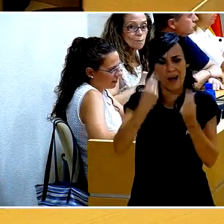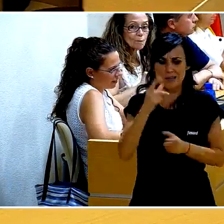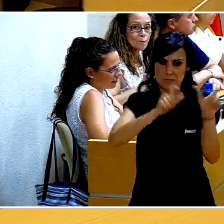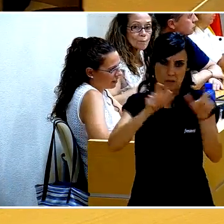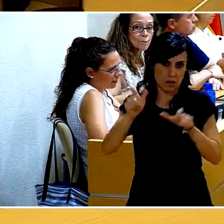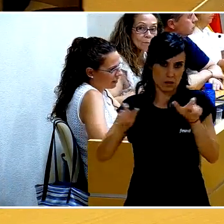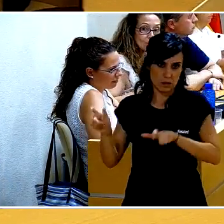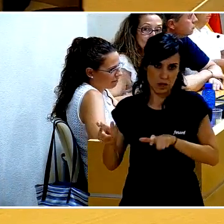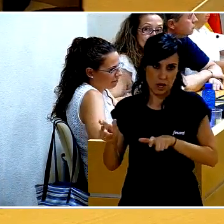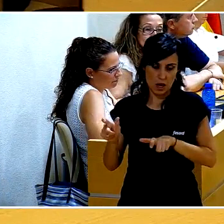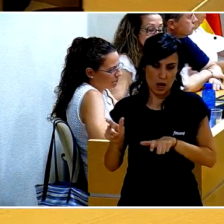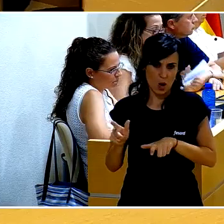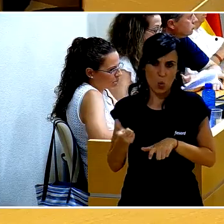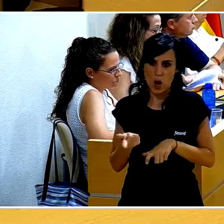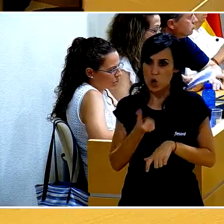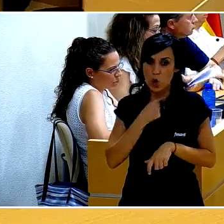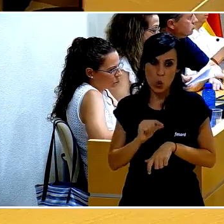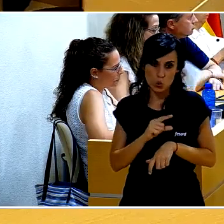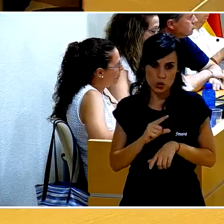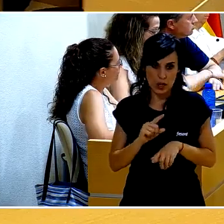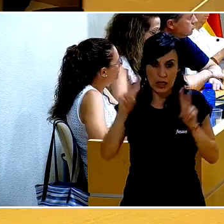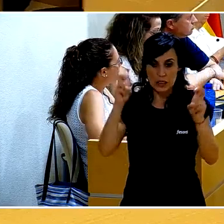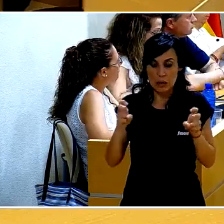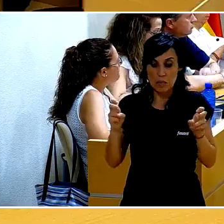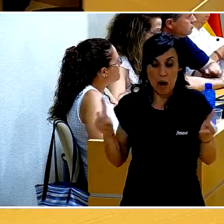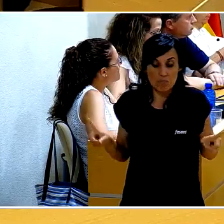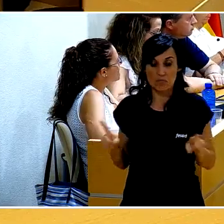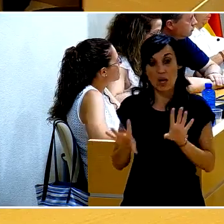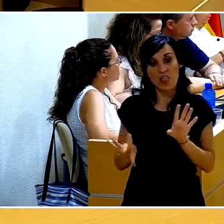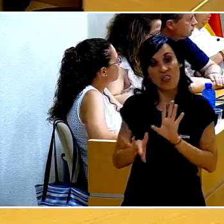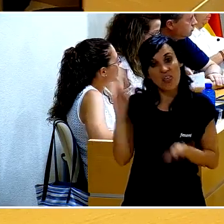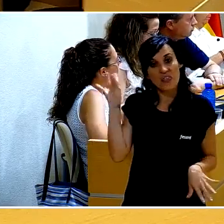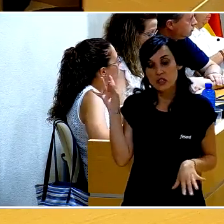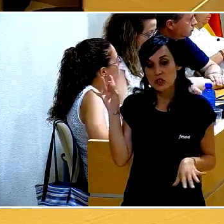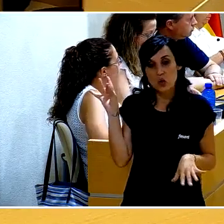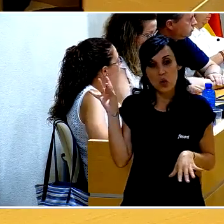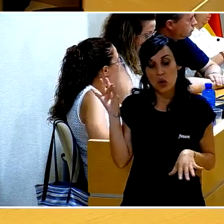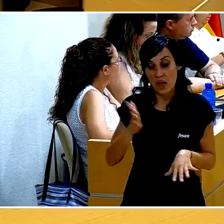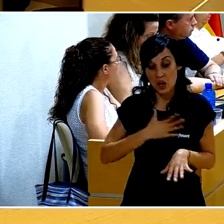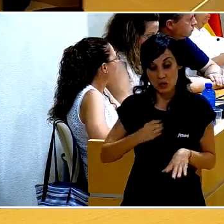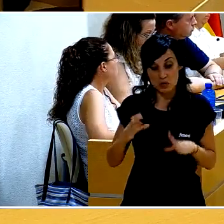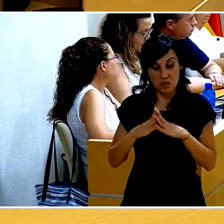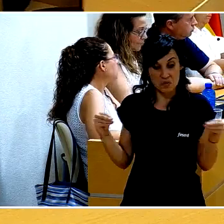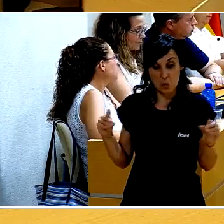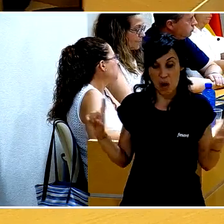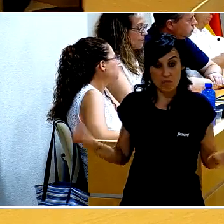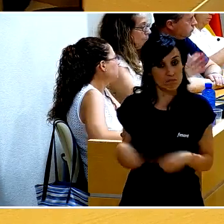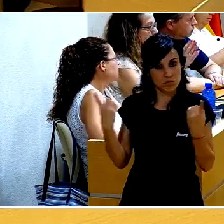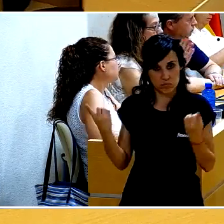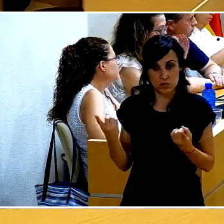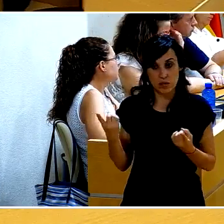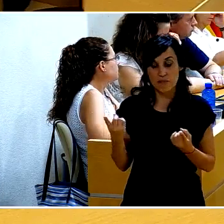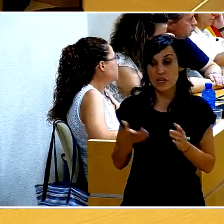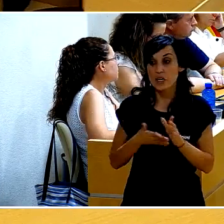ciudadanos indignados con la arbitrariedad de las decisiones del Ayuntamiento de la Vall d'Uxó.